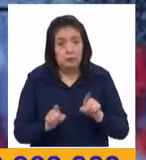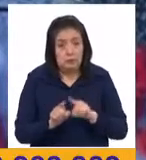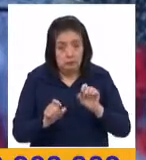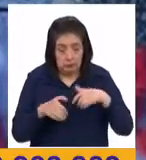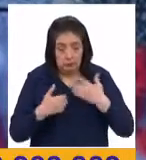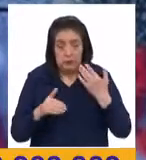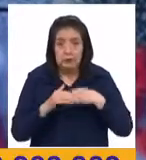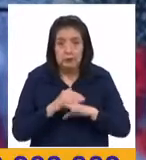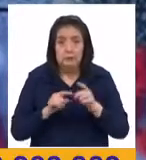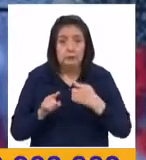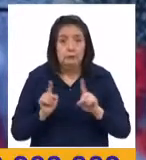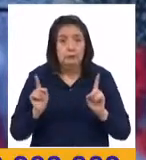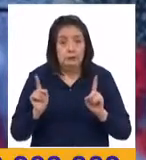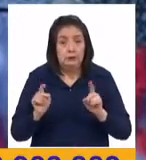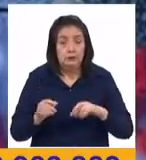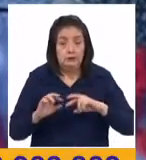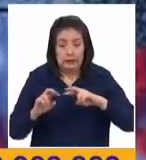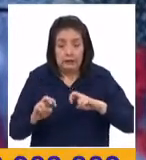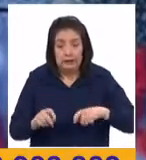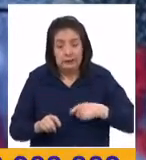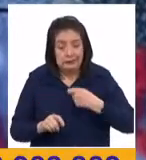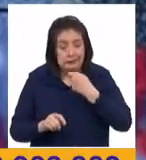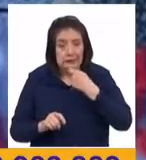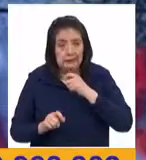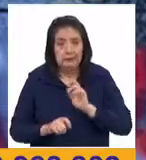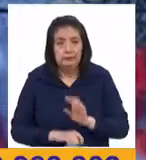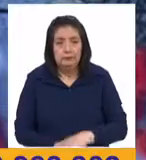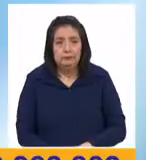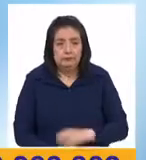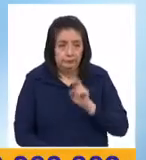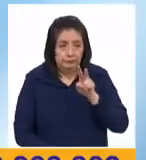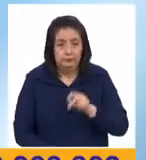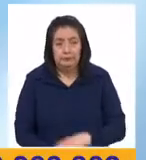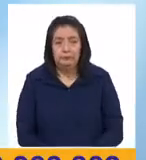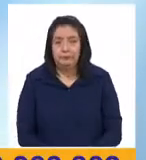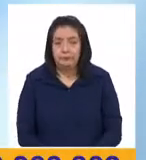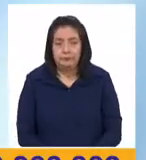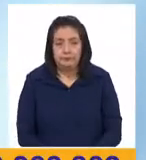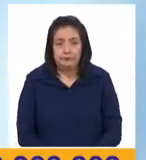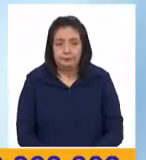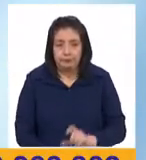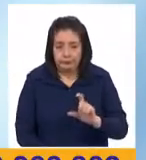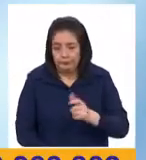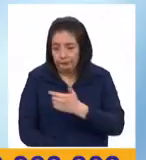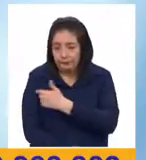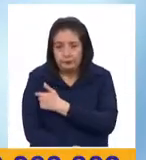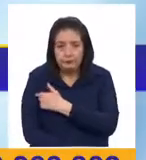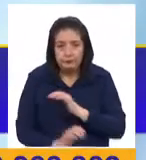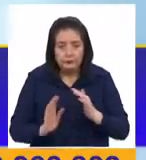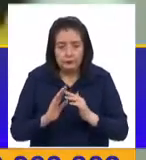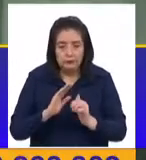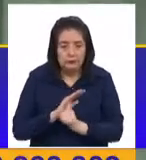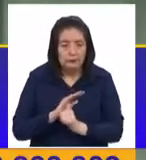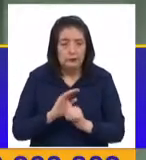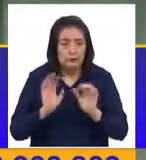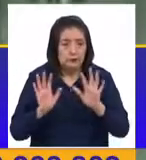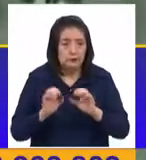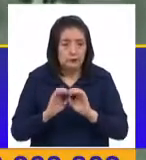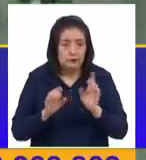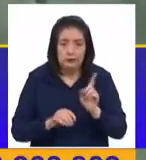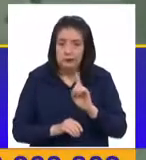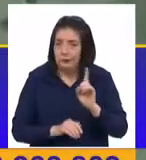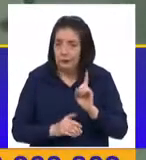podrán ingresar, pero deben someterse a una prueba PCR. Vamos a ver. La vacuna y la cuarentena obligatoria de 10 días ya no